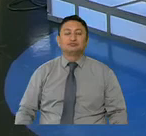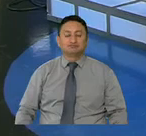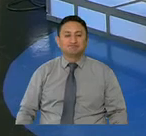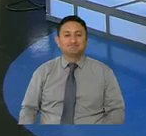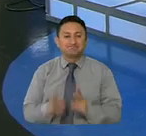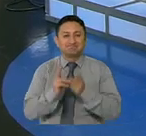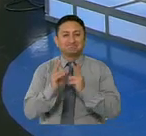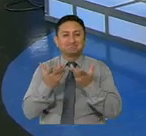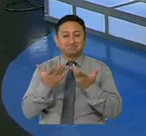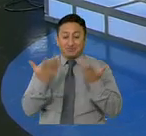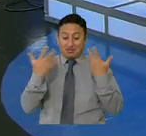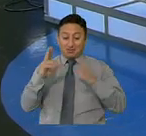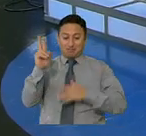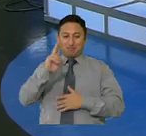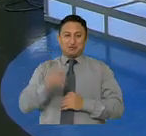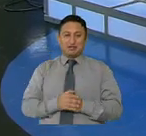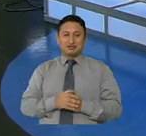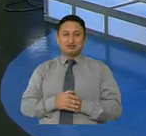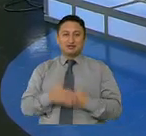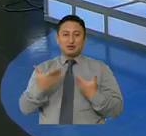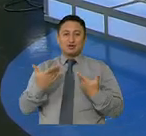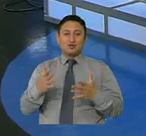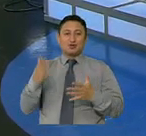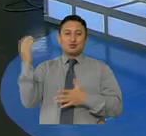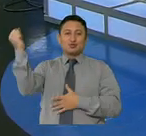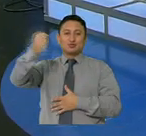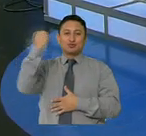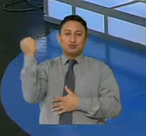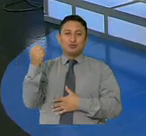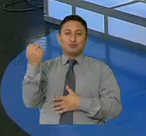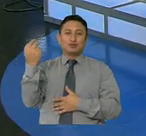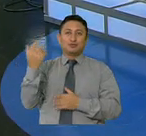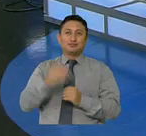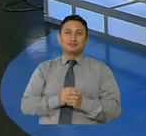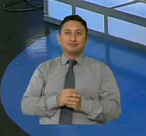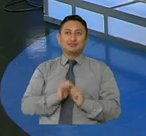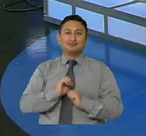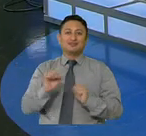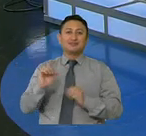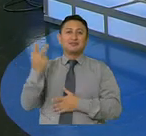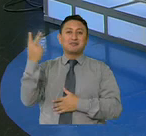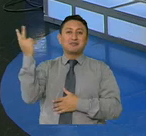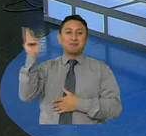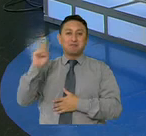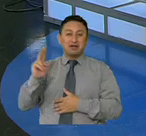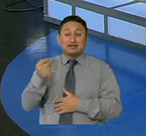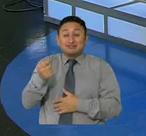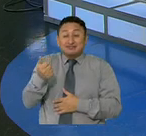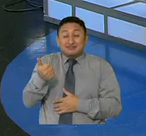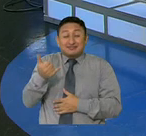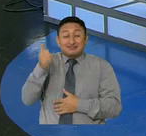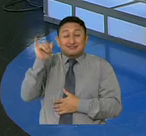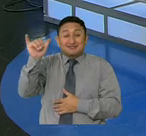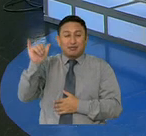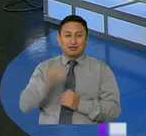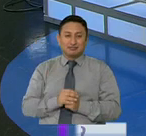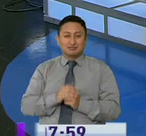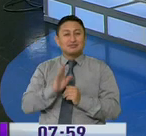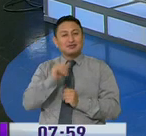Vecinos queridos, es día viernes, ha llegado el famoso y esperado cuasi fin de semana. Cuasi. Todavía